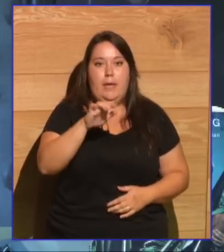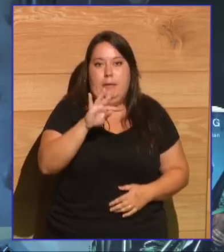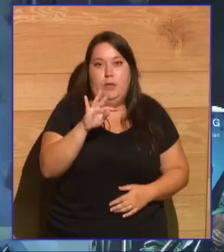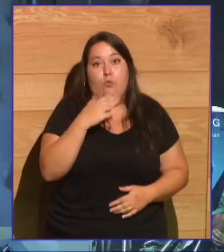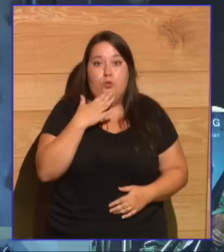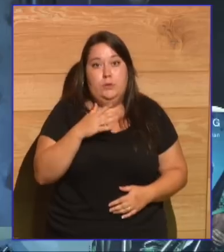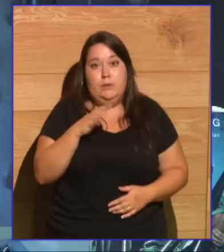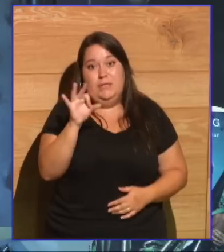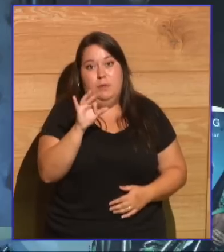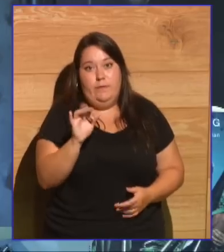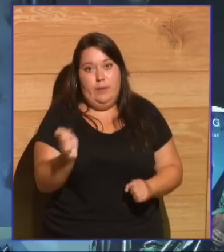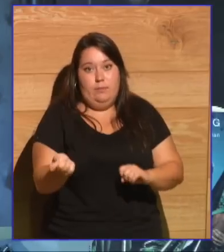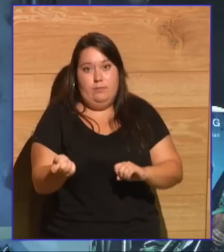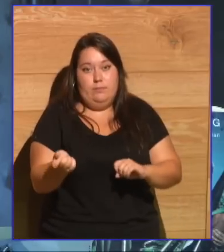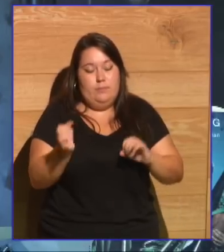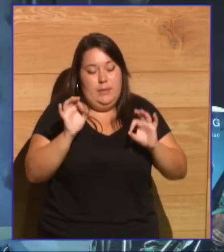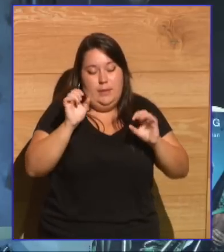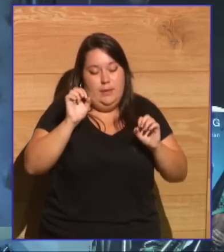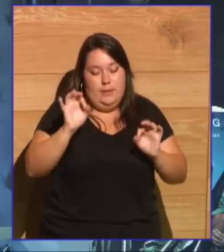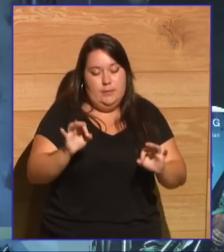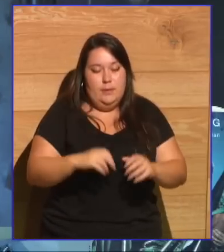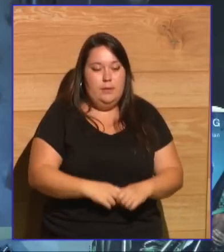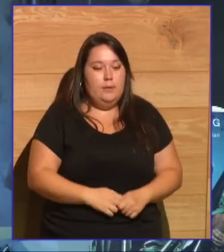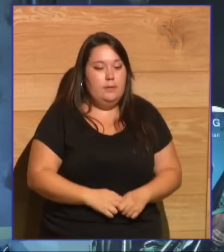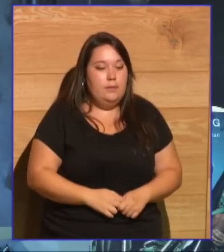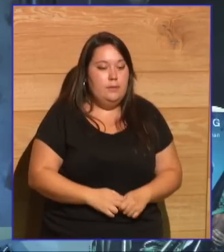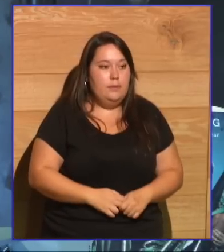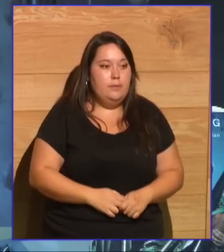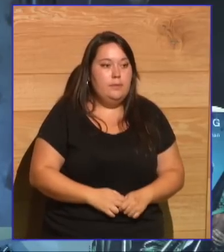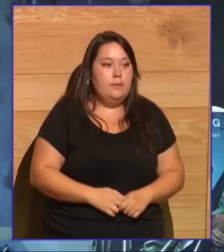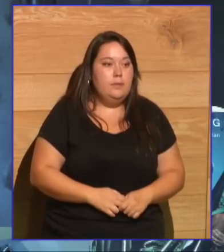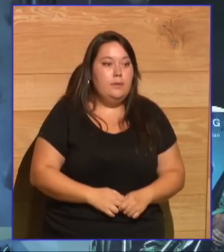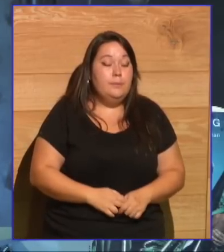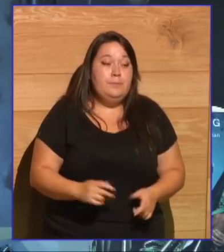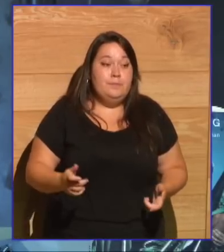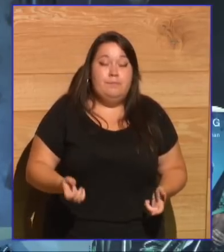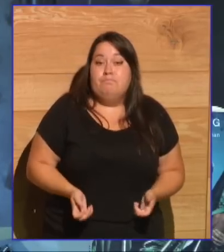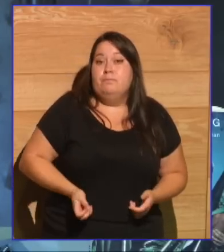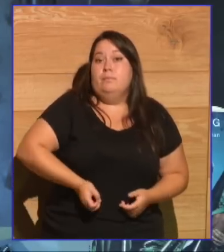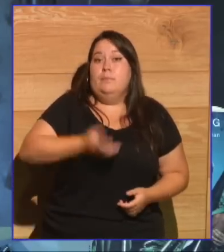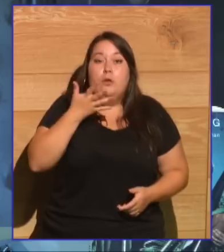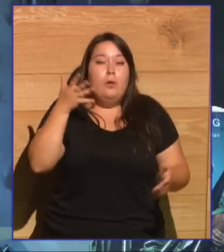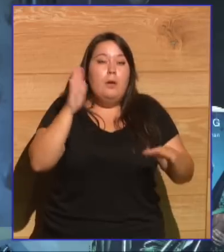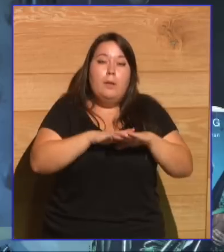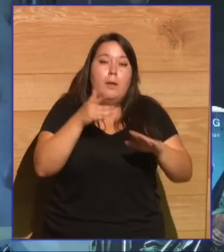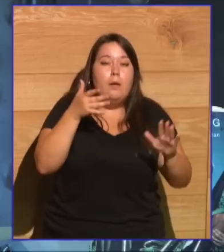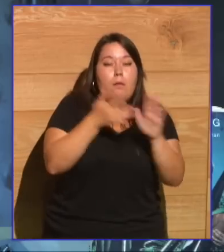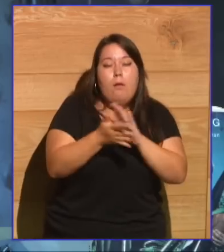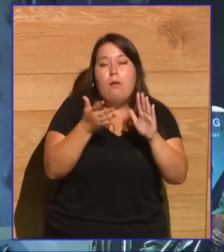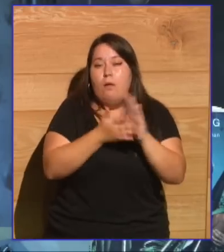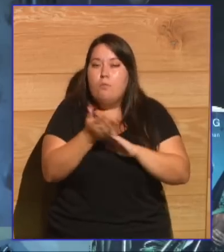spielberg alguien le puede gustar más o menos por afinidades por profundidad pero el talento que tiene para la narración para la